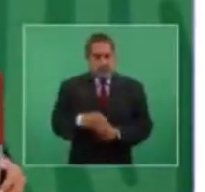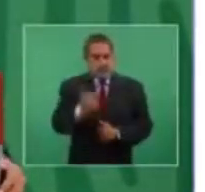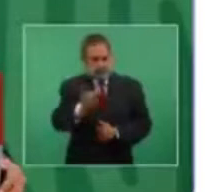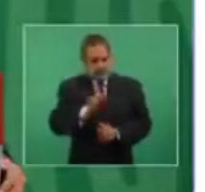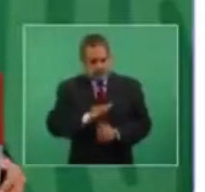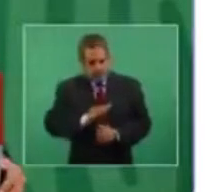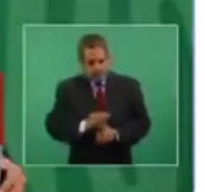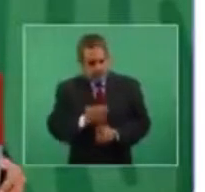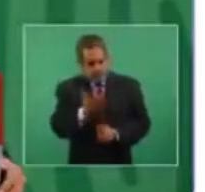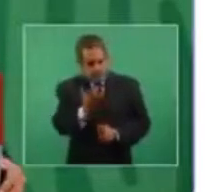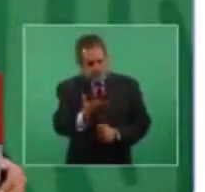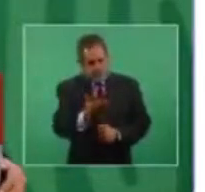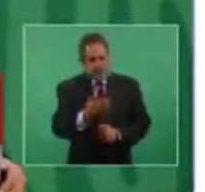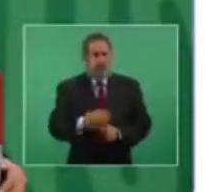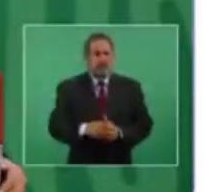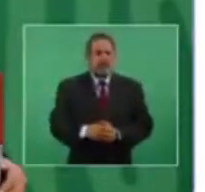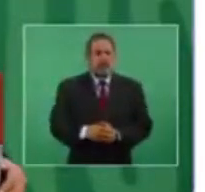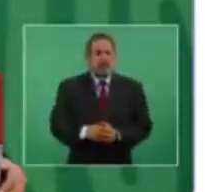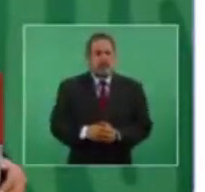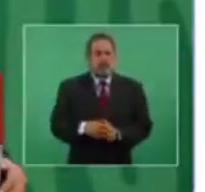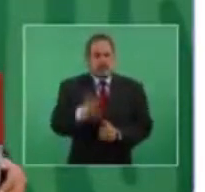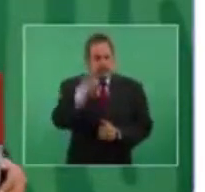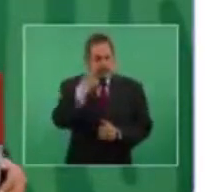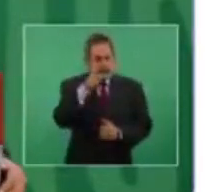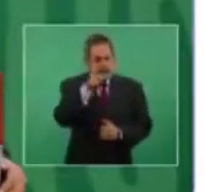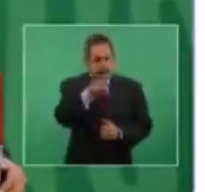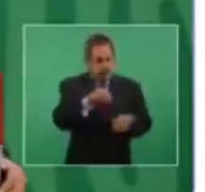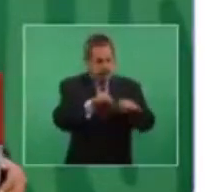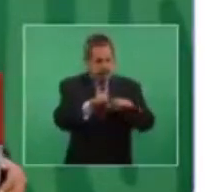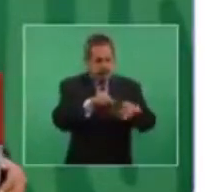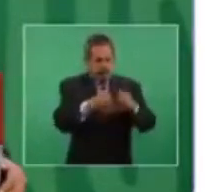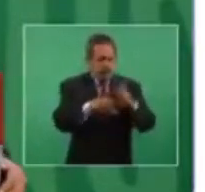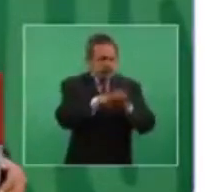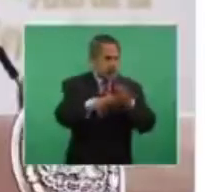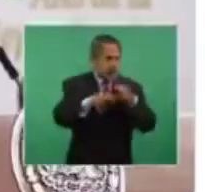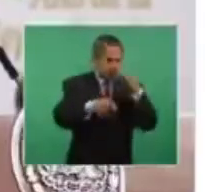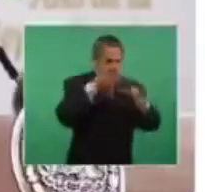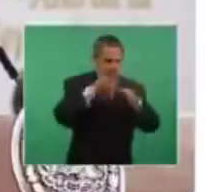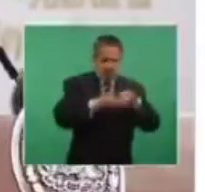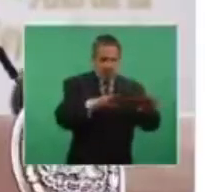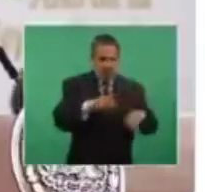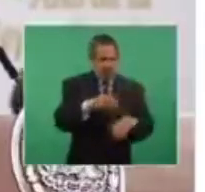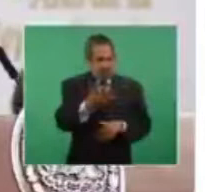felicitarte por tu trabajo periodístico,